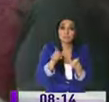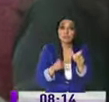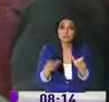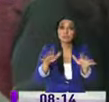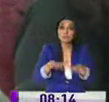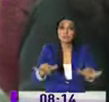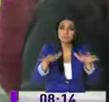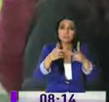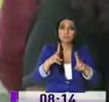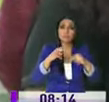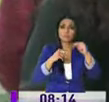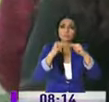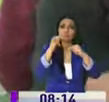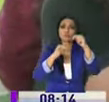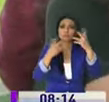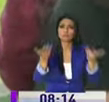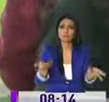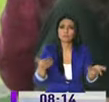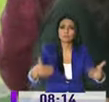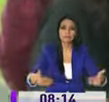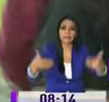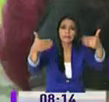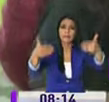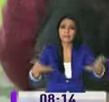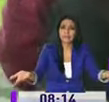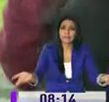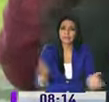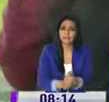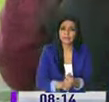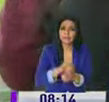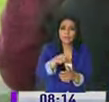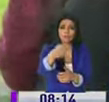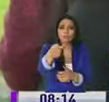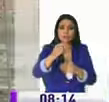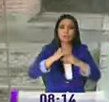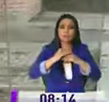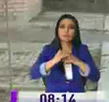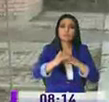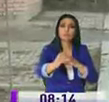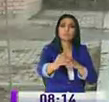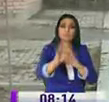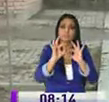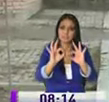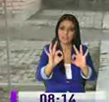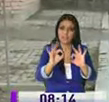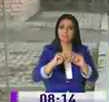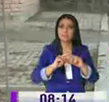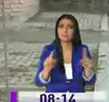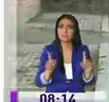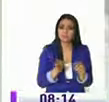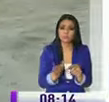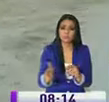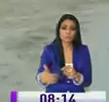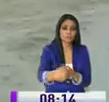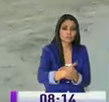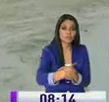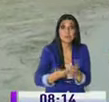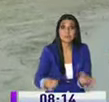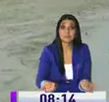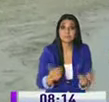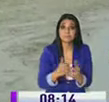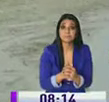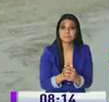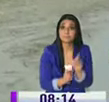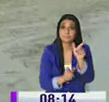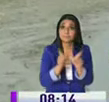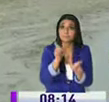han construido una pared de piedra al otro lado y ha estado aquí nada la calle y eso es una en una forma de cuchara lo que he hecho y la solicitud de